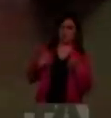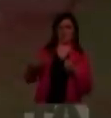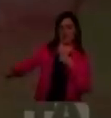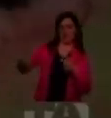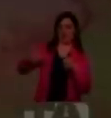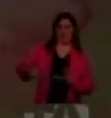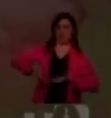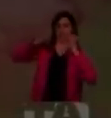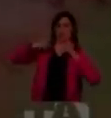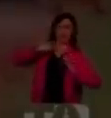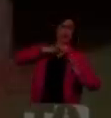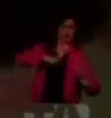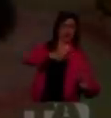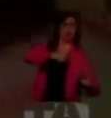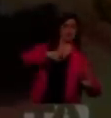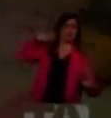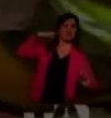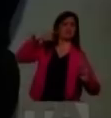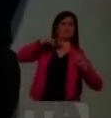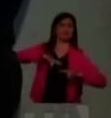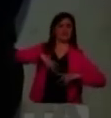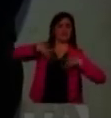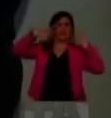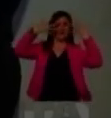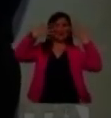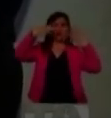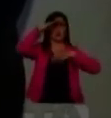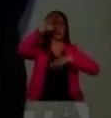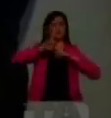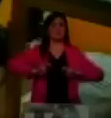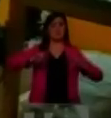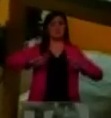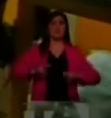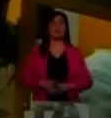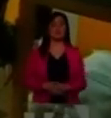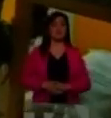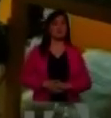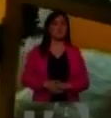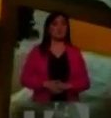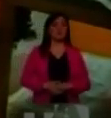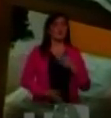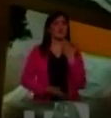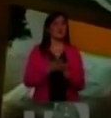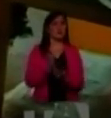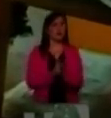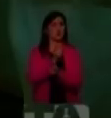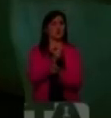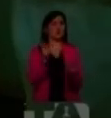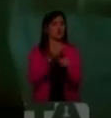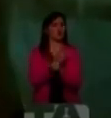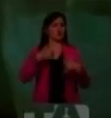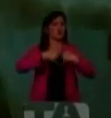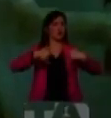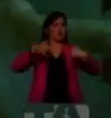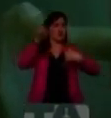afectando también a las menores. Hasta el momento, la policía investiga los hechos. Averiguamos qué tan fácil es comprar ácidos en locales